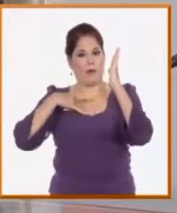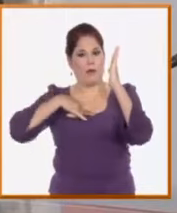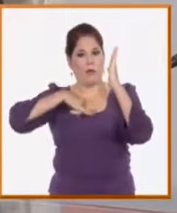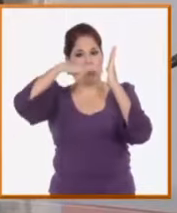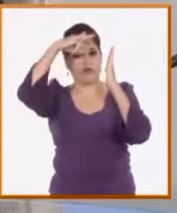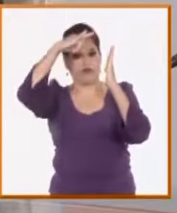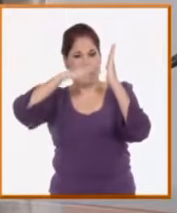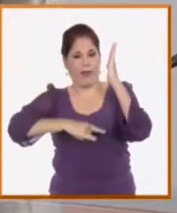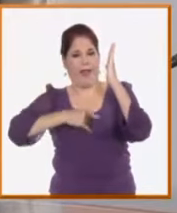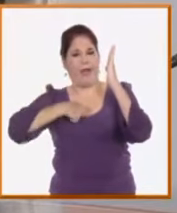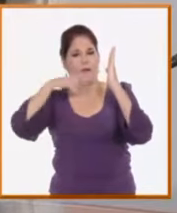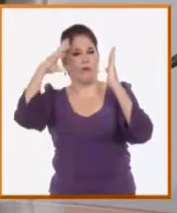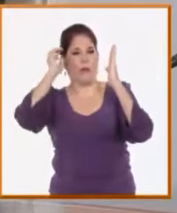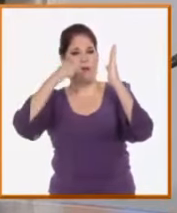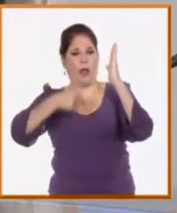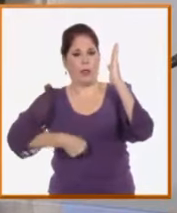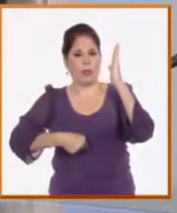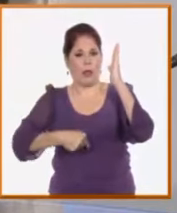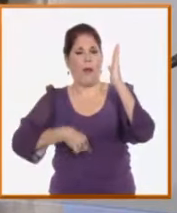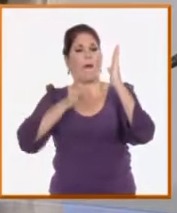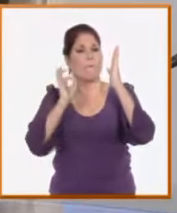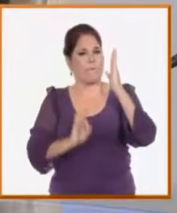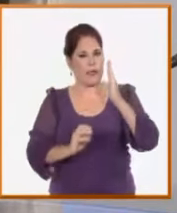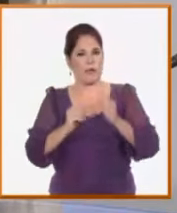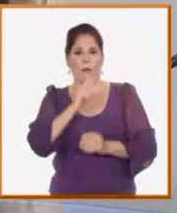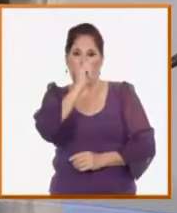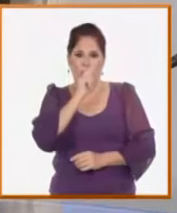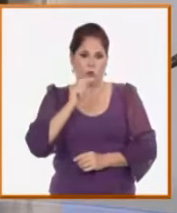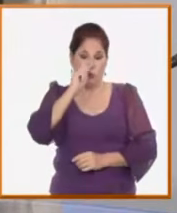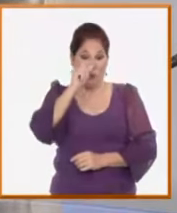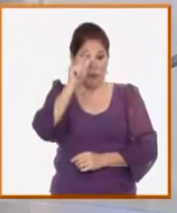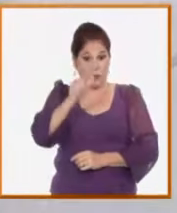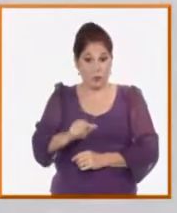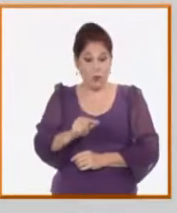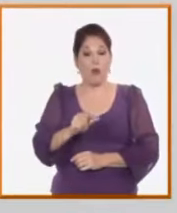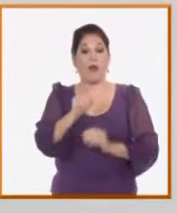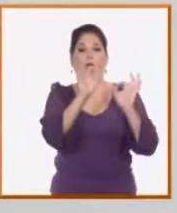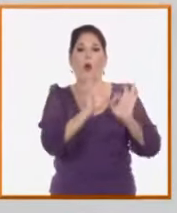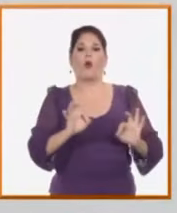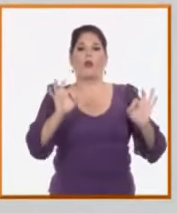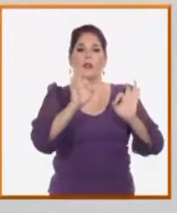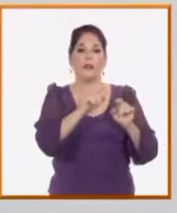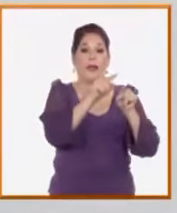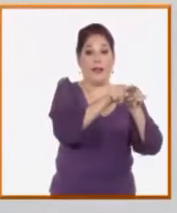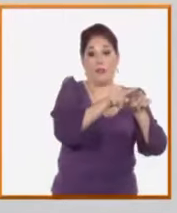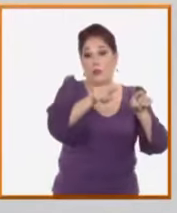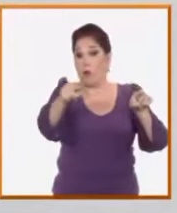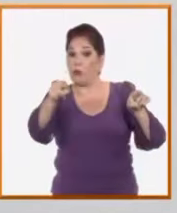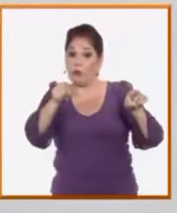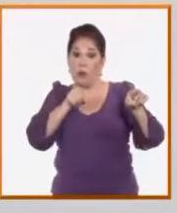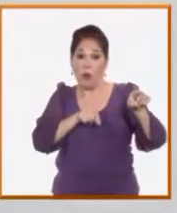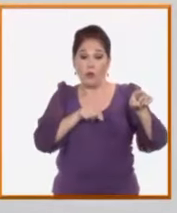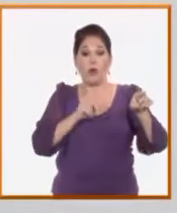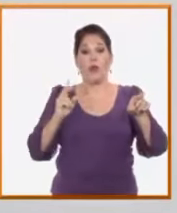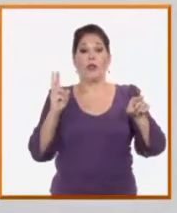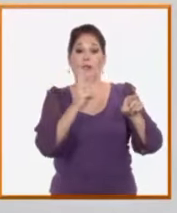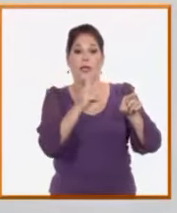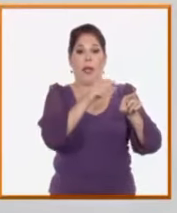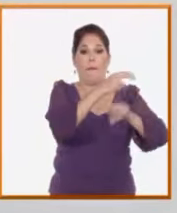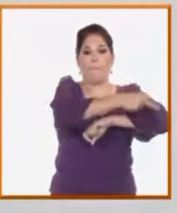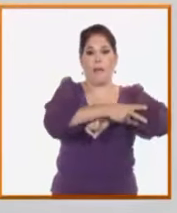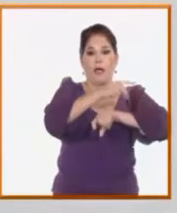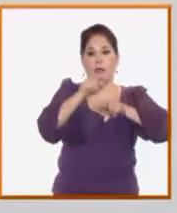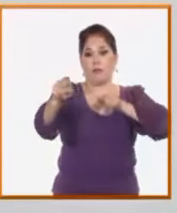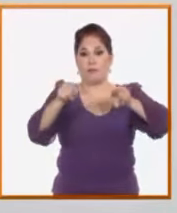triangulación de operaciones es decir desarrollan el organizador está en un país triangula esa operación en un tercero para introducir la droga